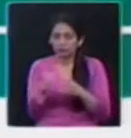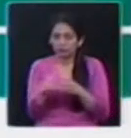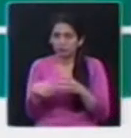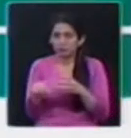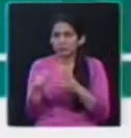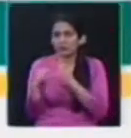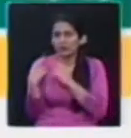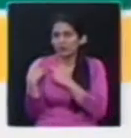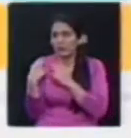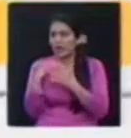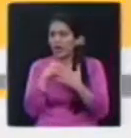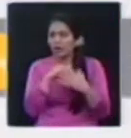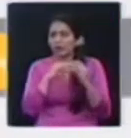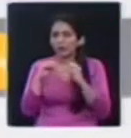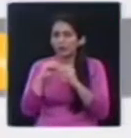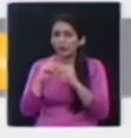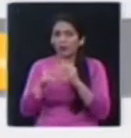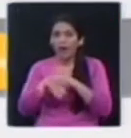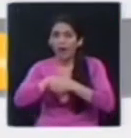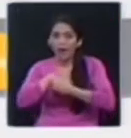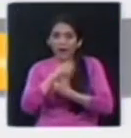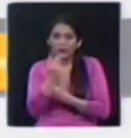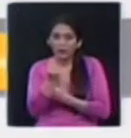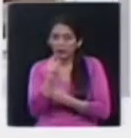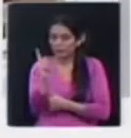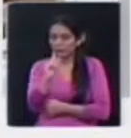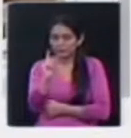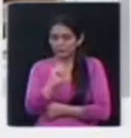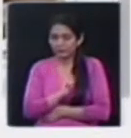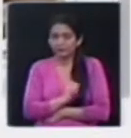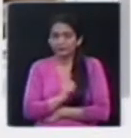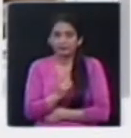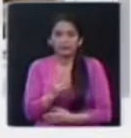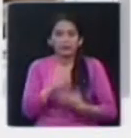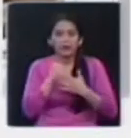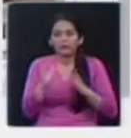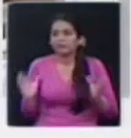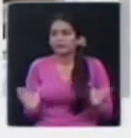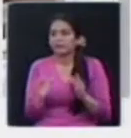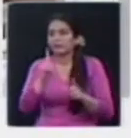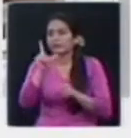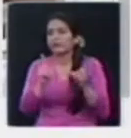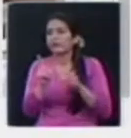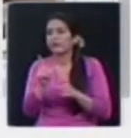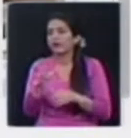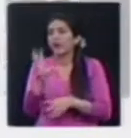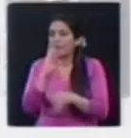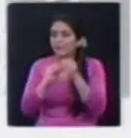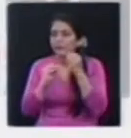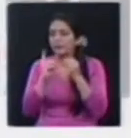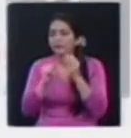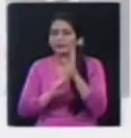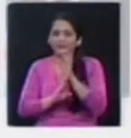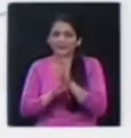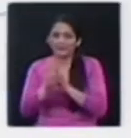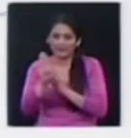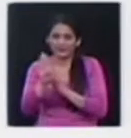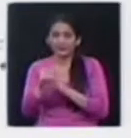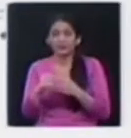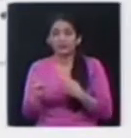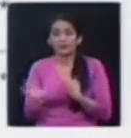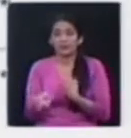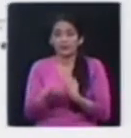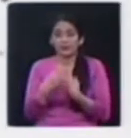de experiencia en temas educativos, en temas de gestión social y de emprendimiento. Y esta página está abierta al público para encontrar